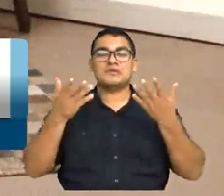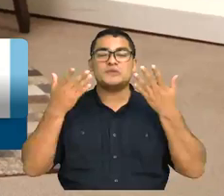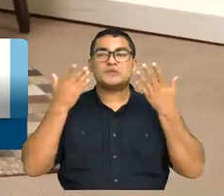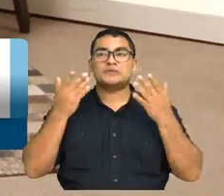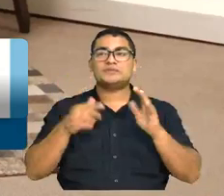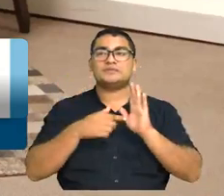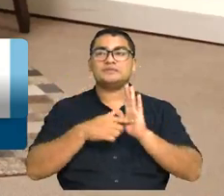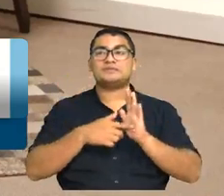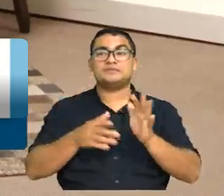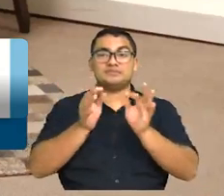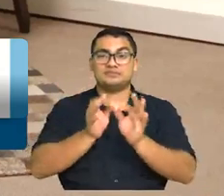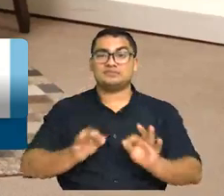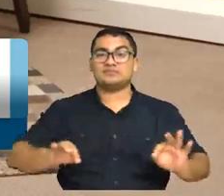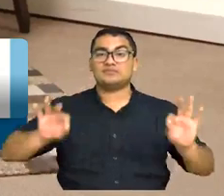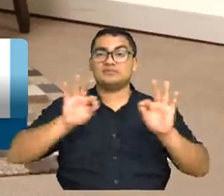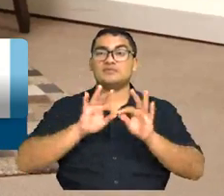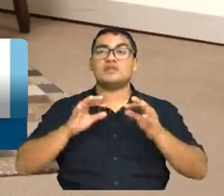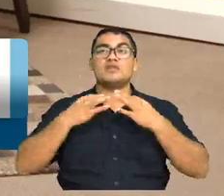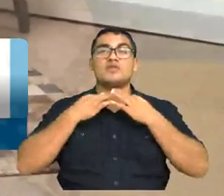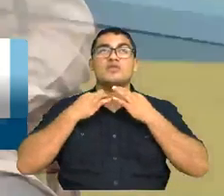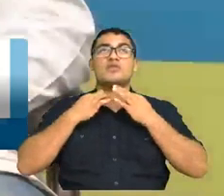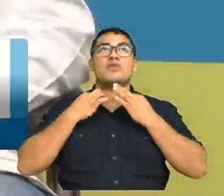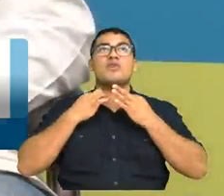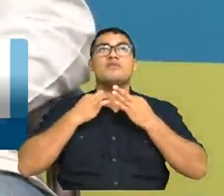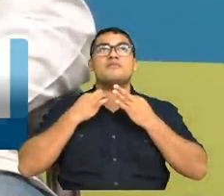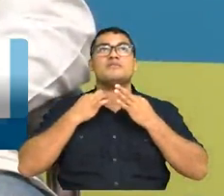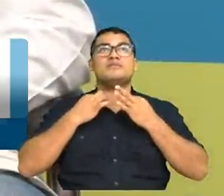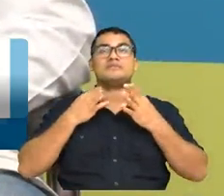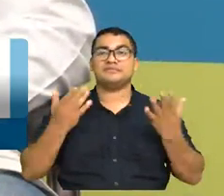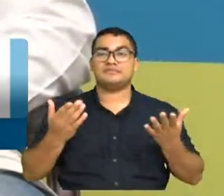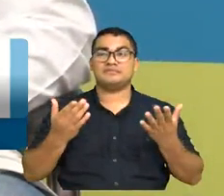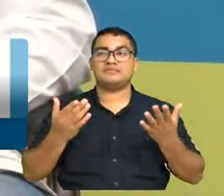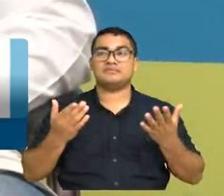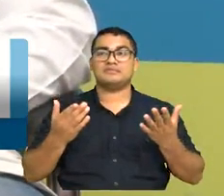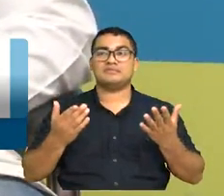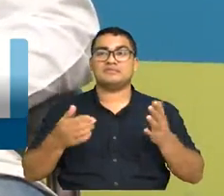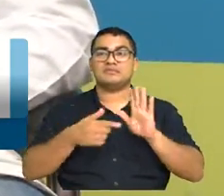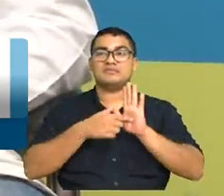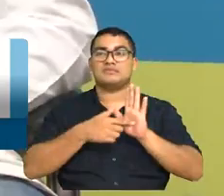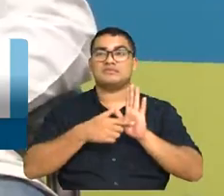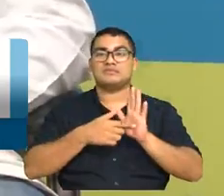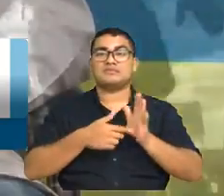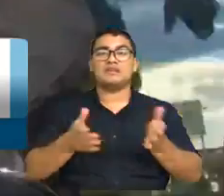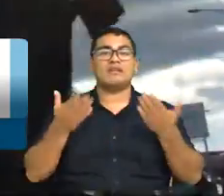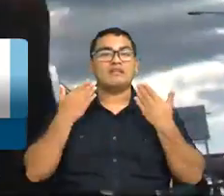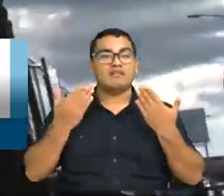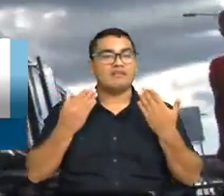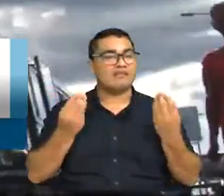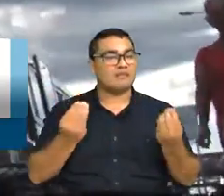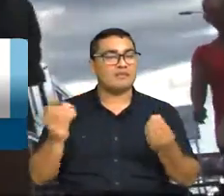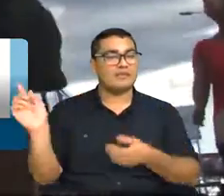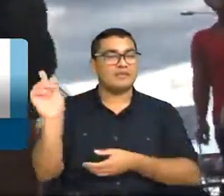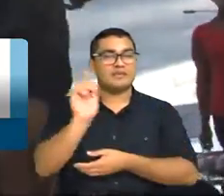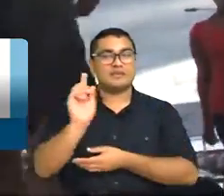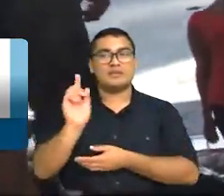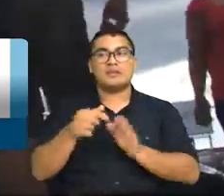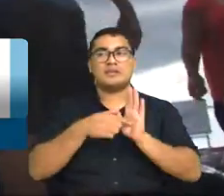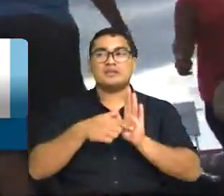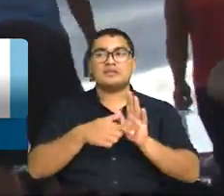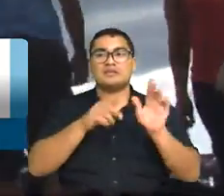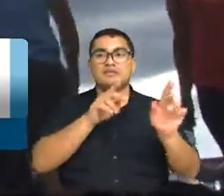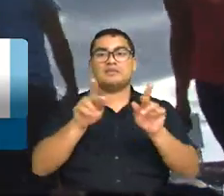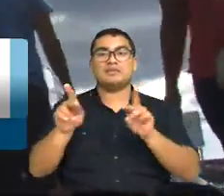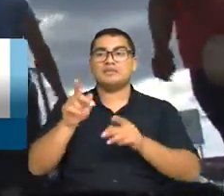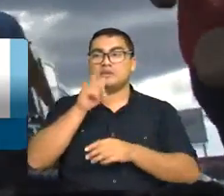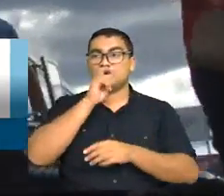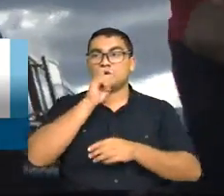es la vestimenta. Es buscar una ropa que no contenga mucho el calor. Hay personas que utilizan solo